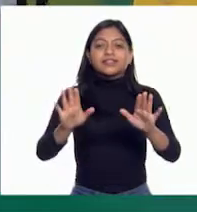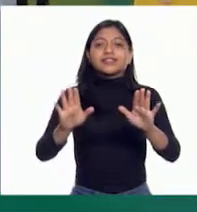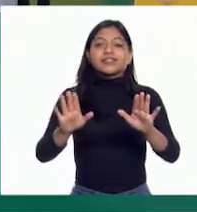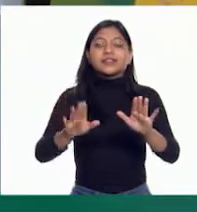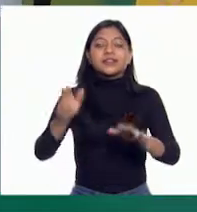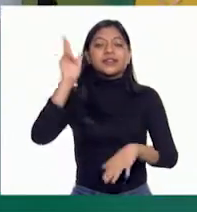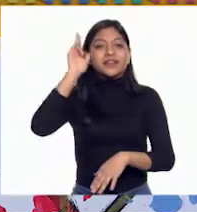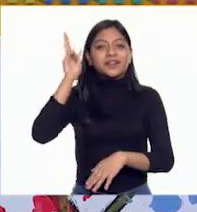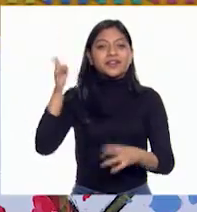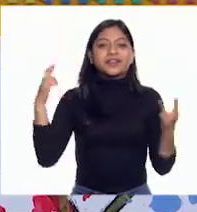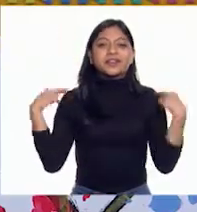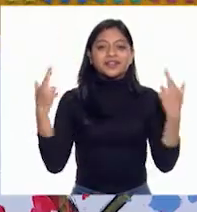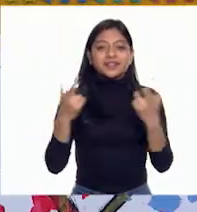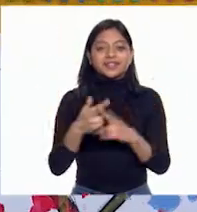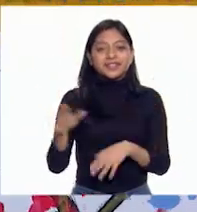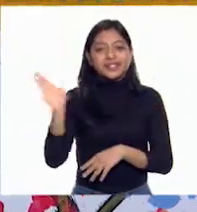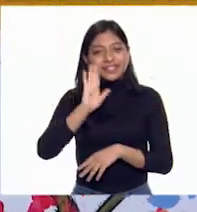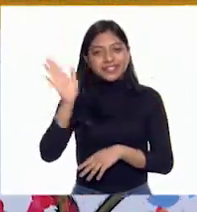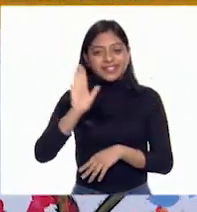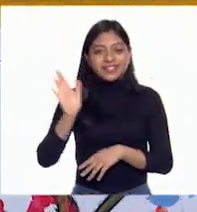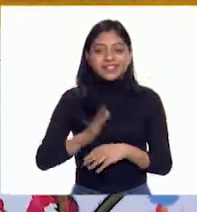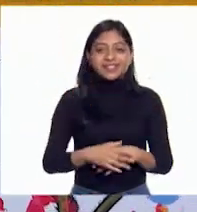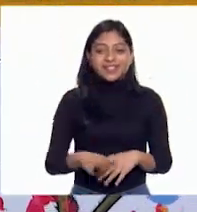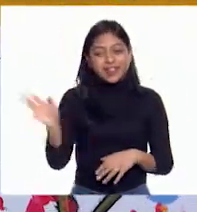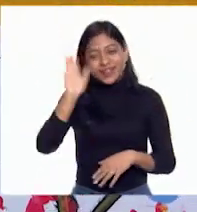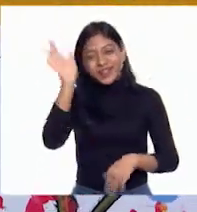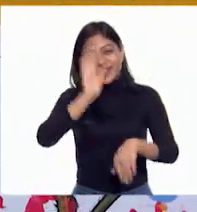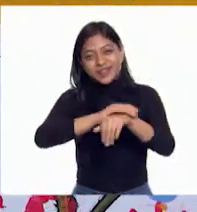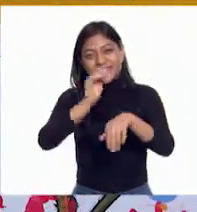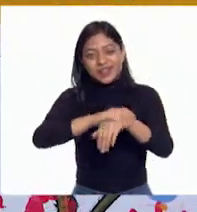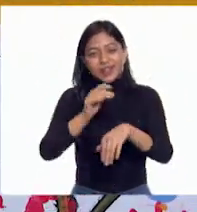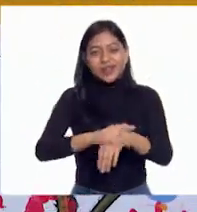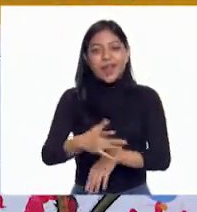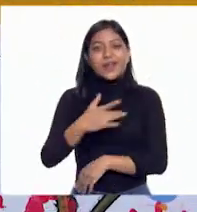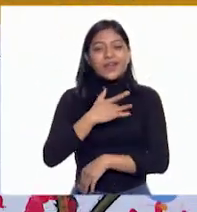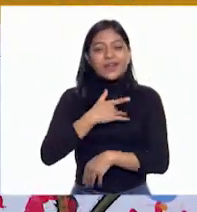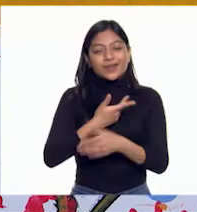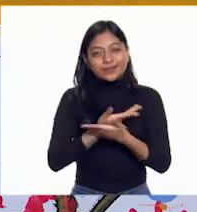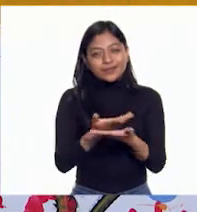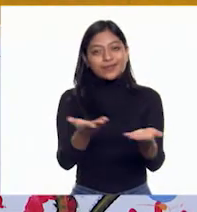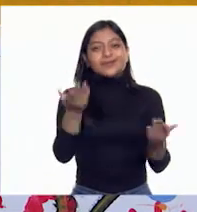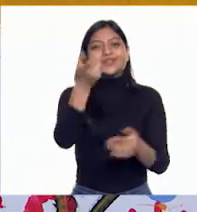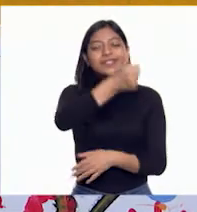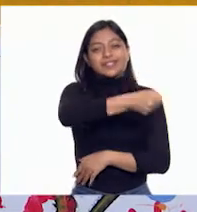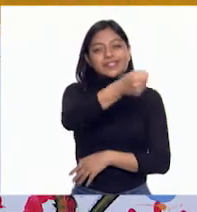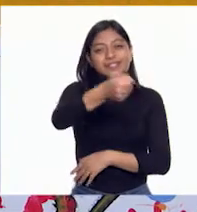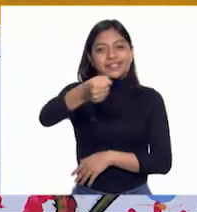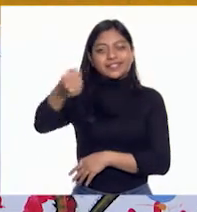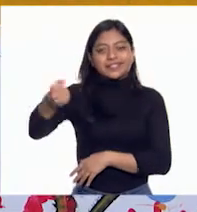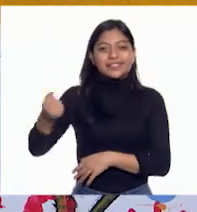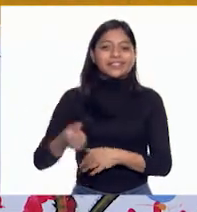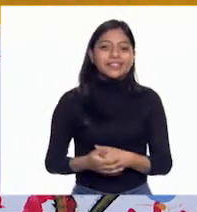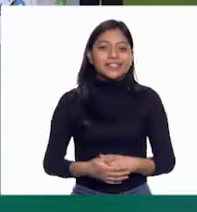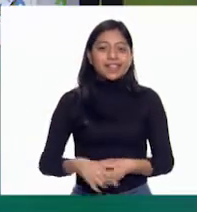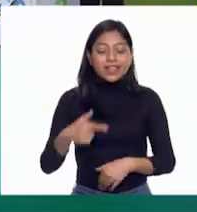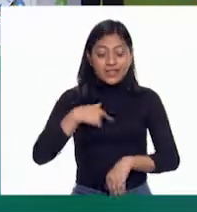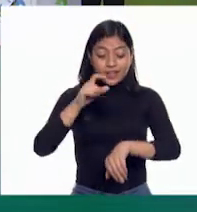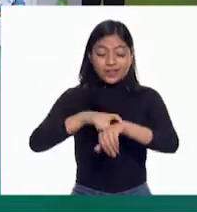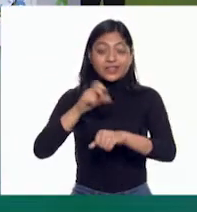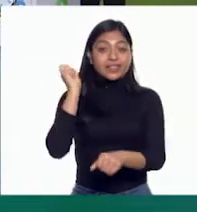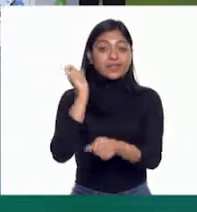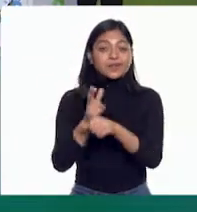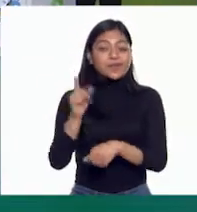¡hola, maestra! ¡Hola, Mariana! ¡Hola, amigos! Los saludo de corazón. Ay, llegué justo a tiempo